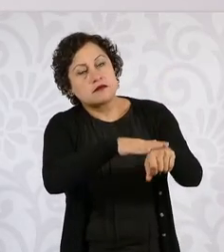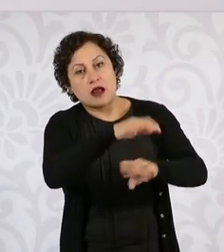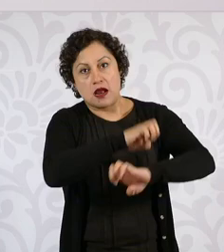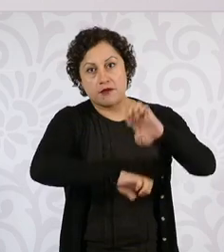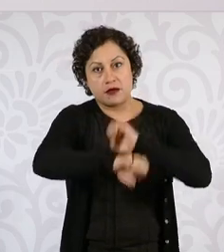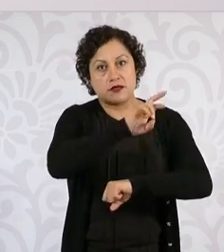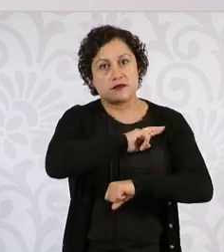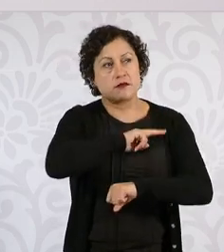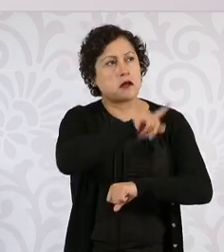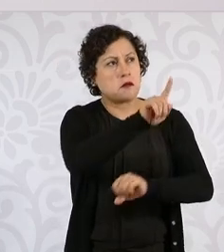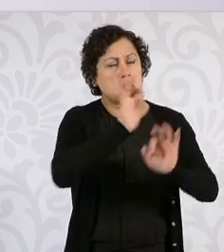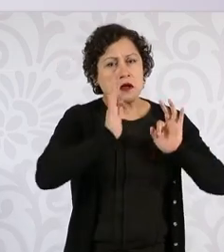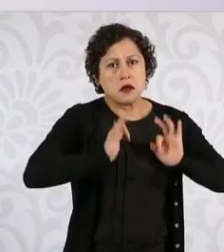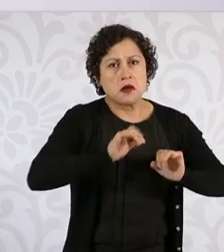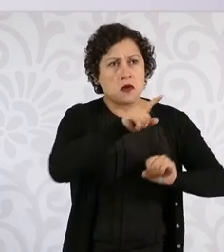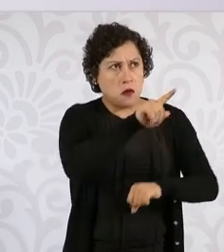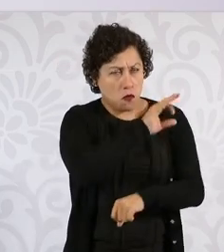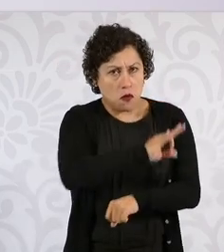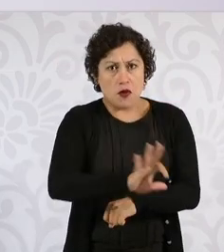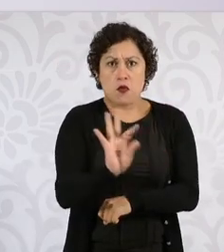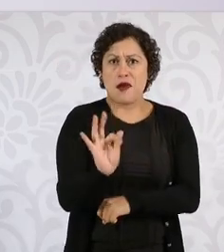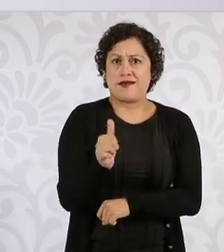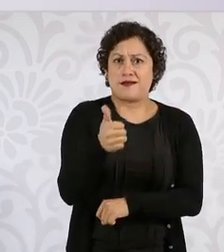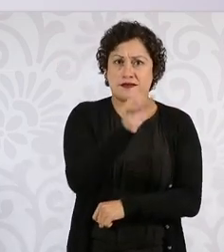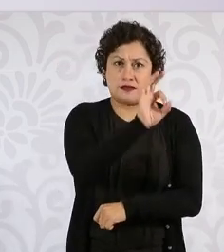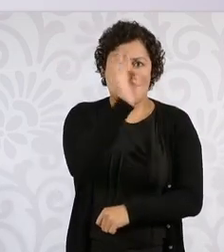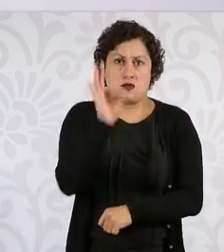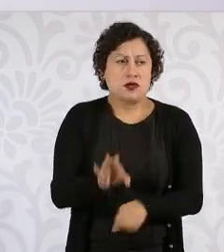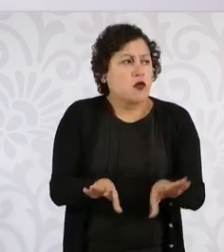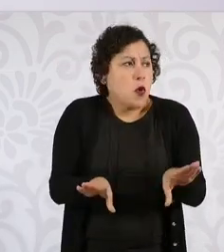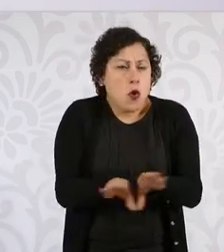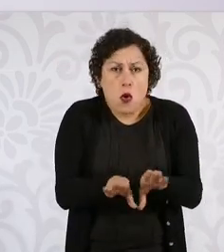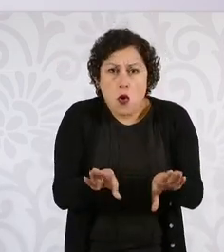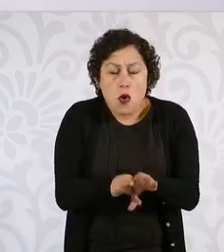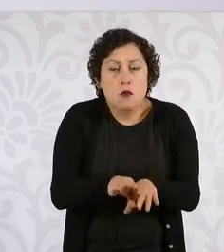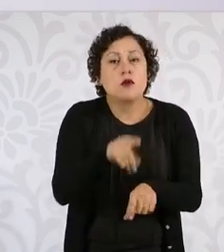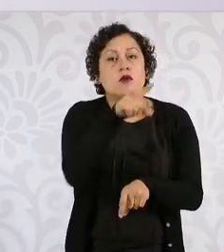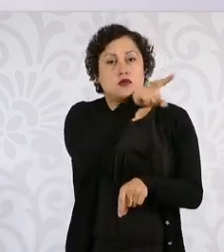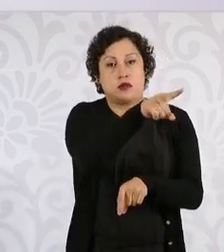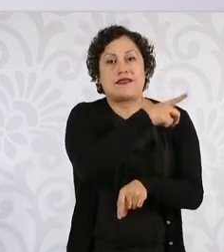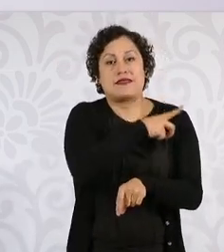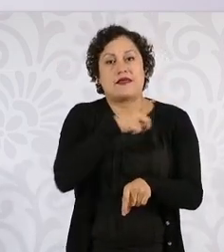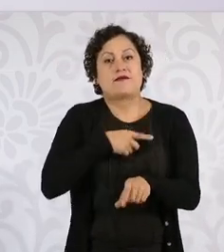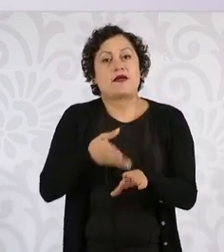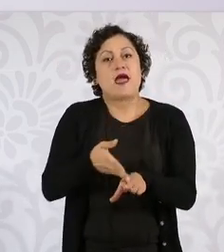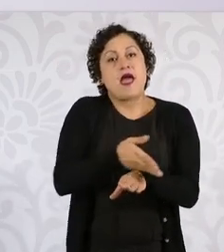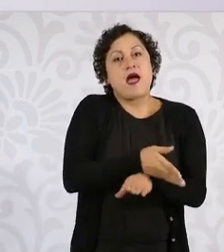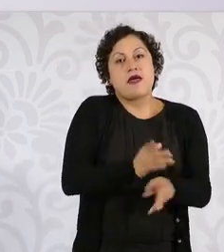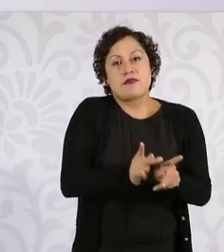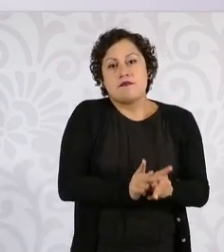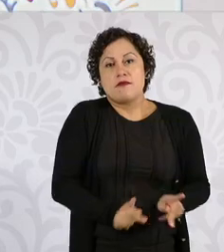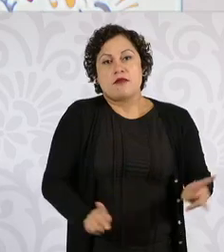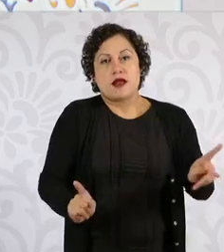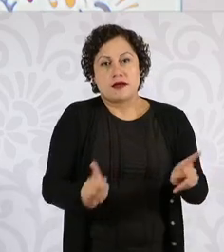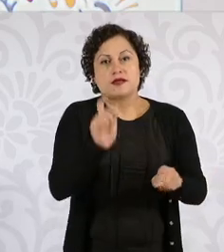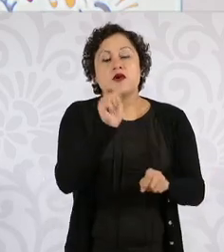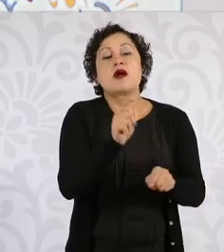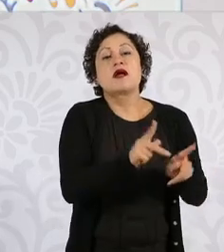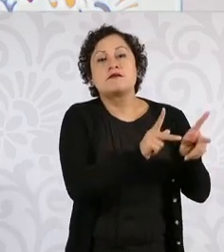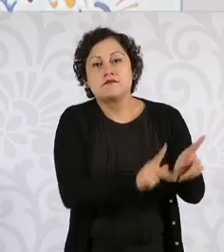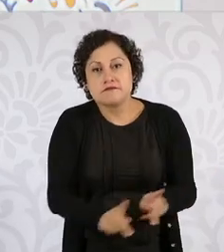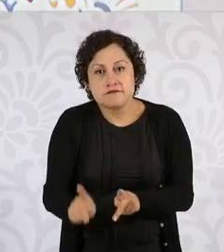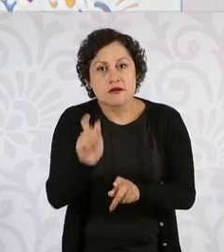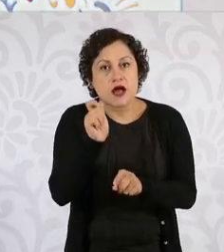46%. ¿Bajo qué esquemas? A partir de una planeación energética, que es lo que debe existir en cualquier